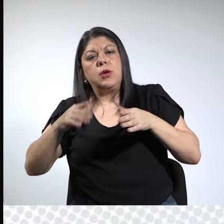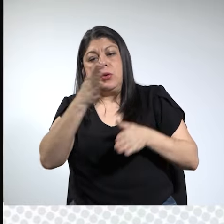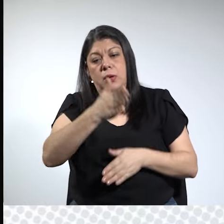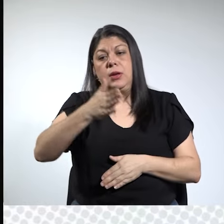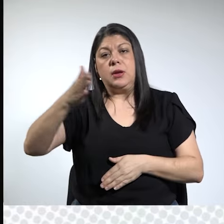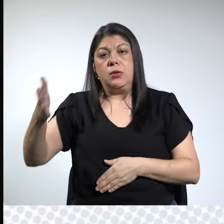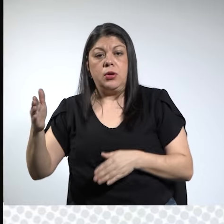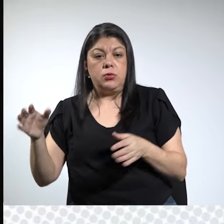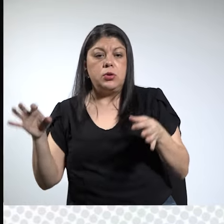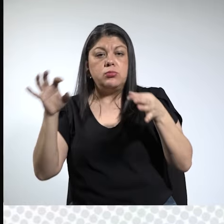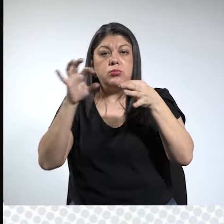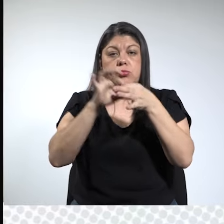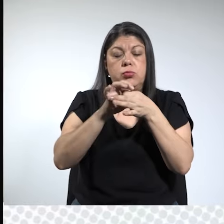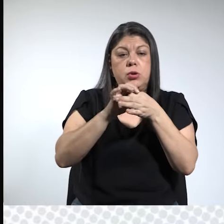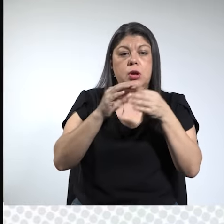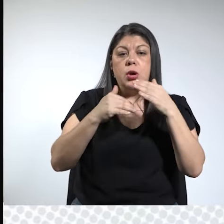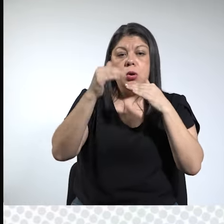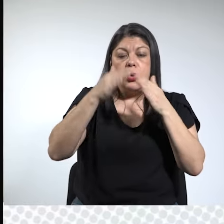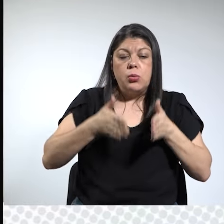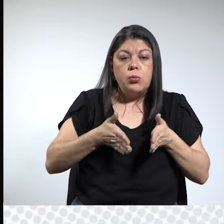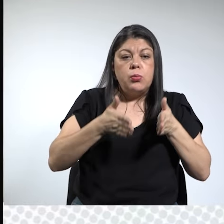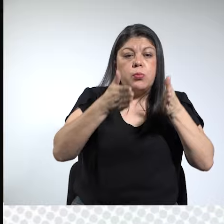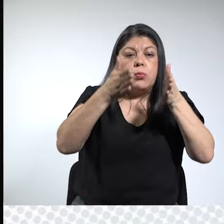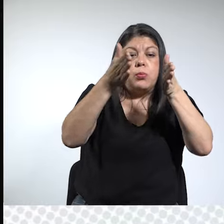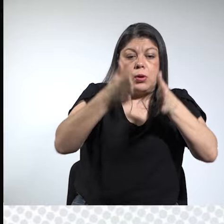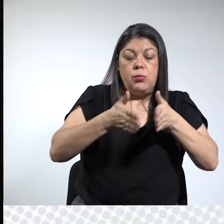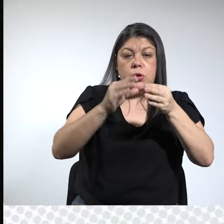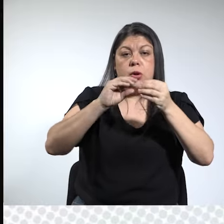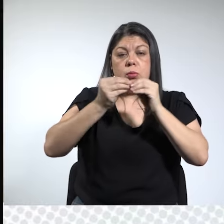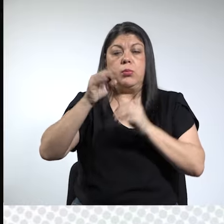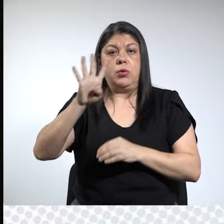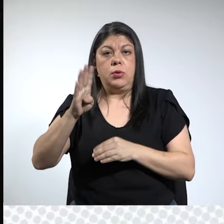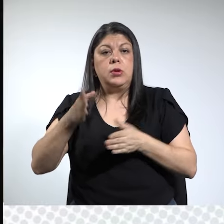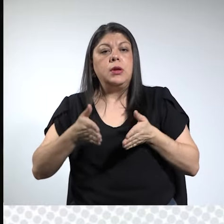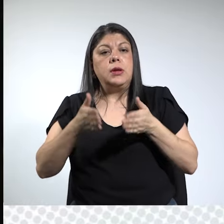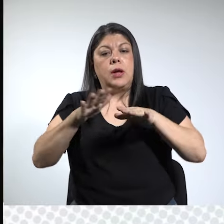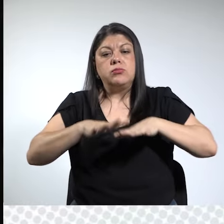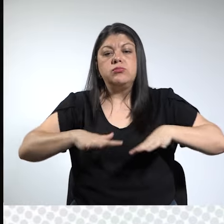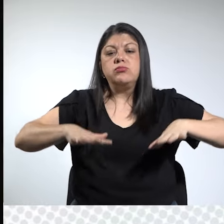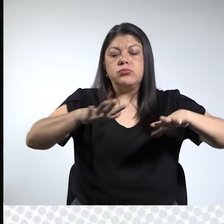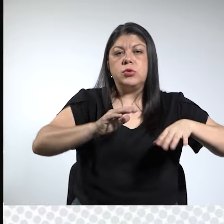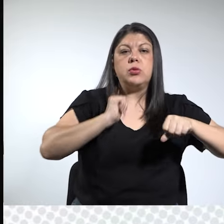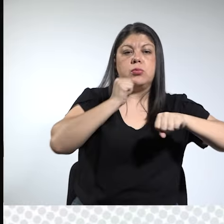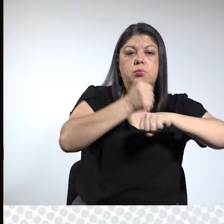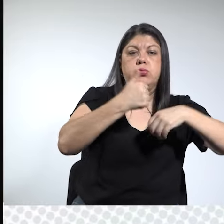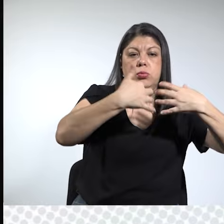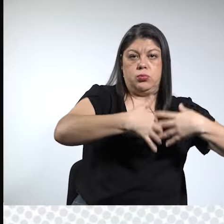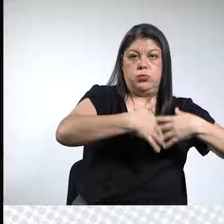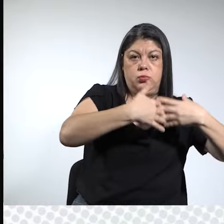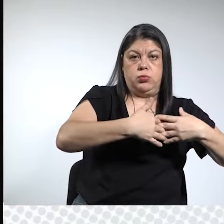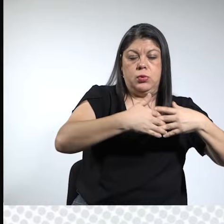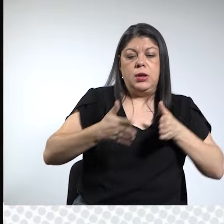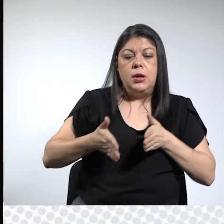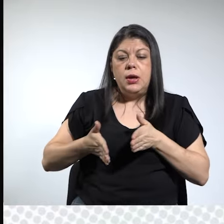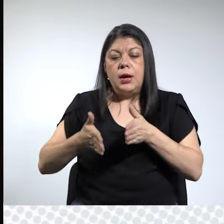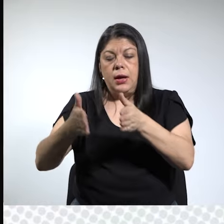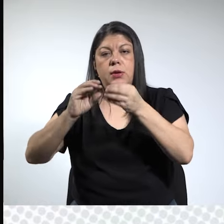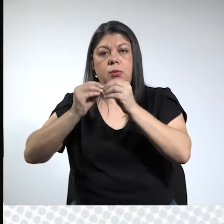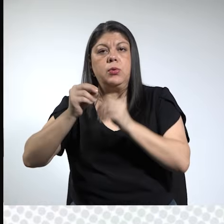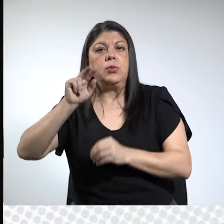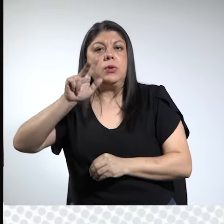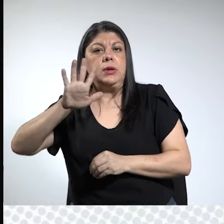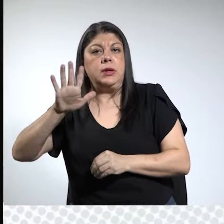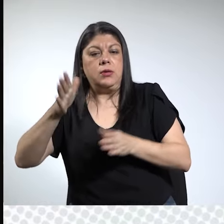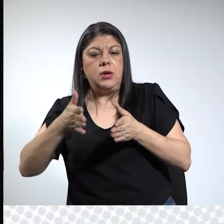norte, si usted la pega bien, termina de construir el pedazo de la ruta 4, usted genera zona franca allá. La carretera 35 le da acceso y